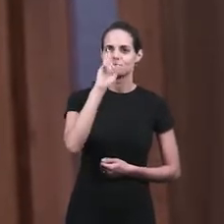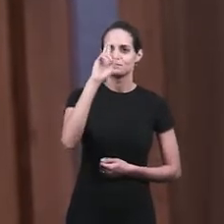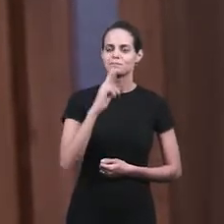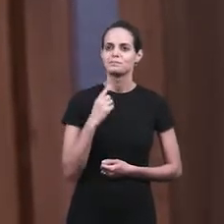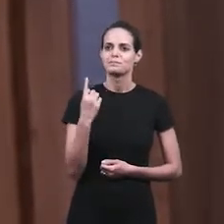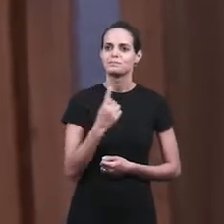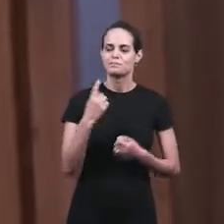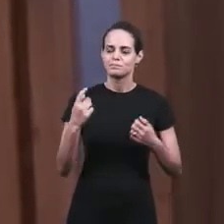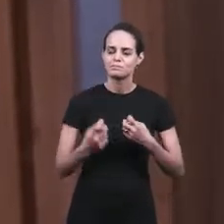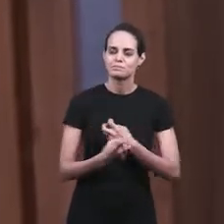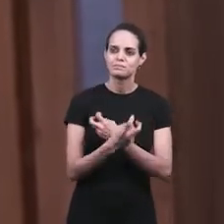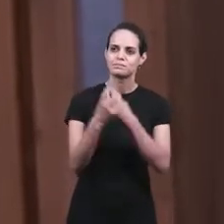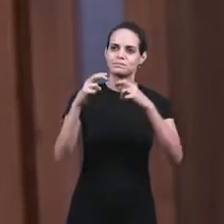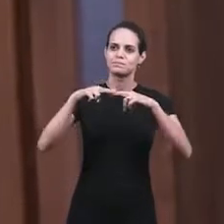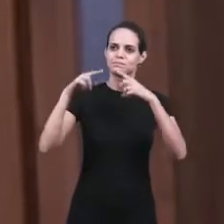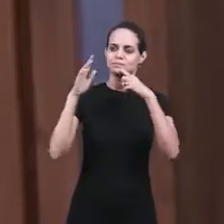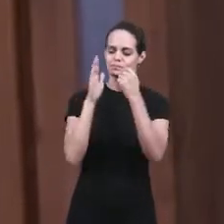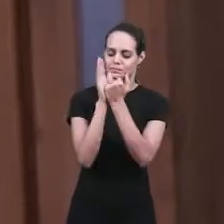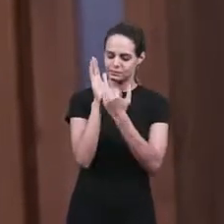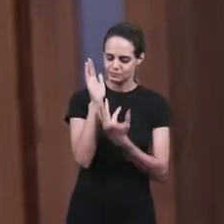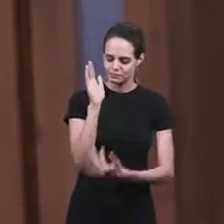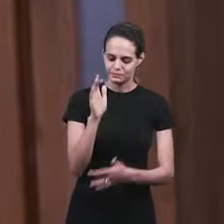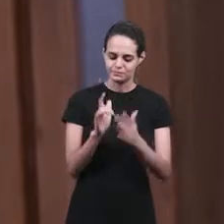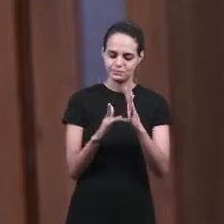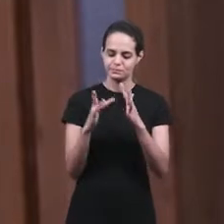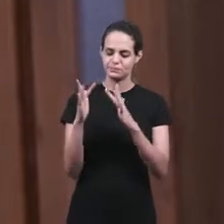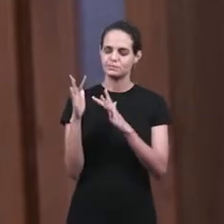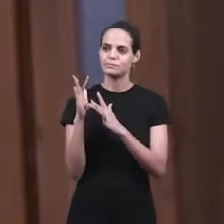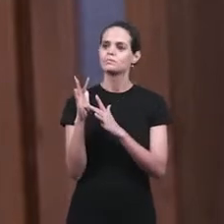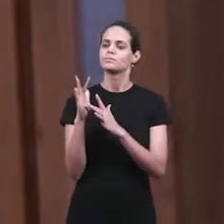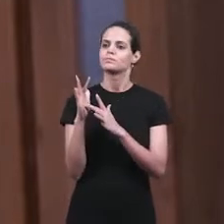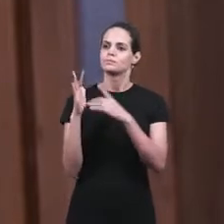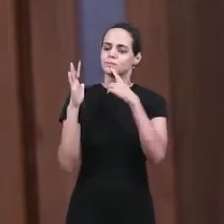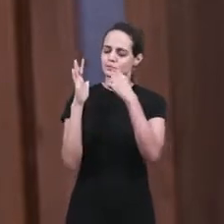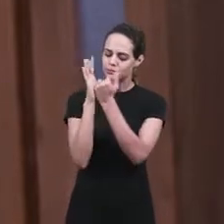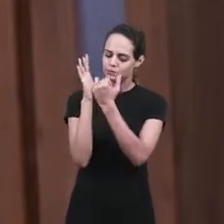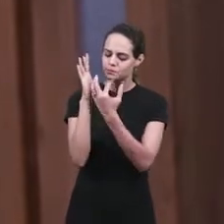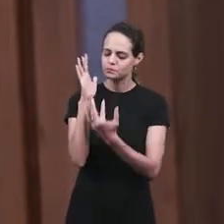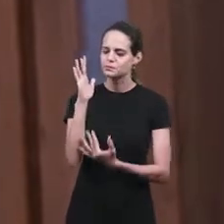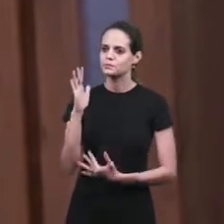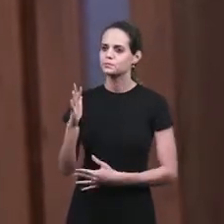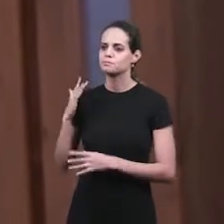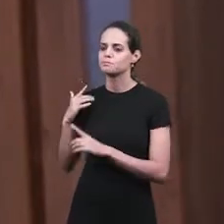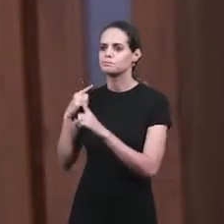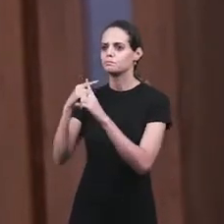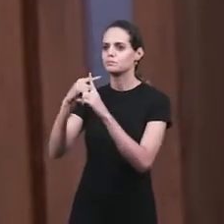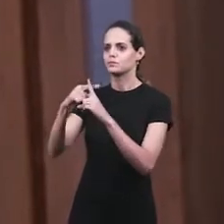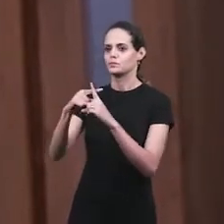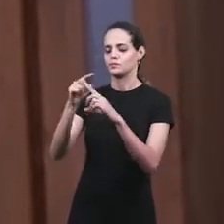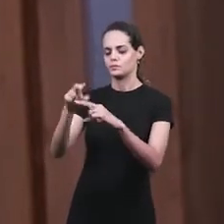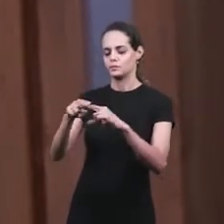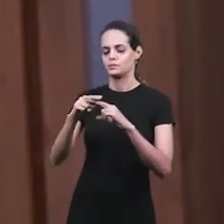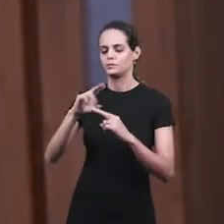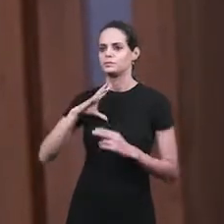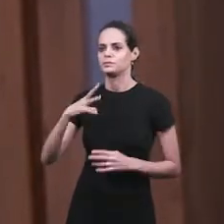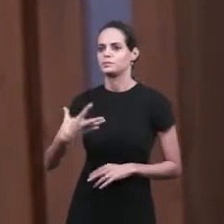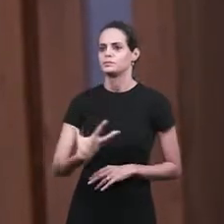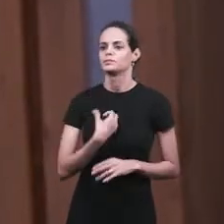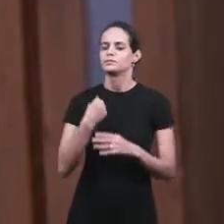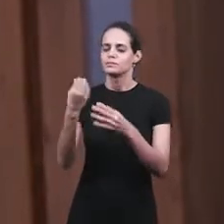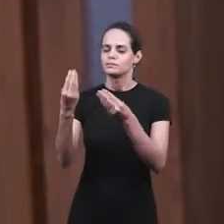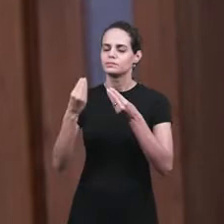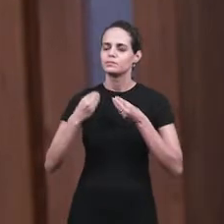Señor, clamamos por la sangre de Jesús. Oh Dios, la sangre vertida en la cruz para nuestra